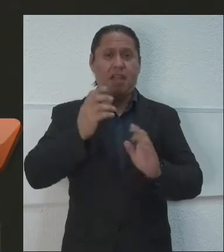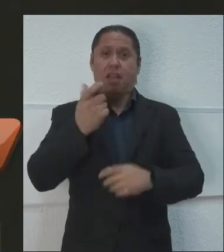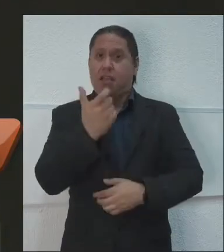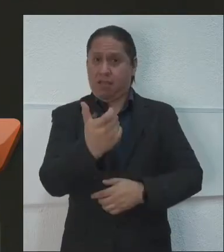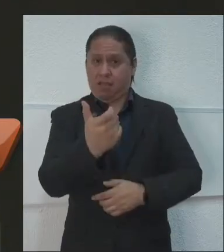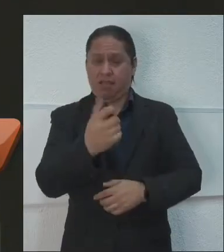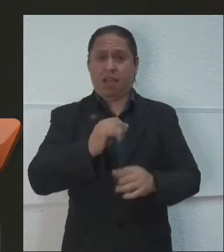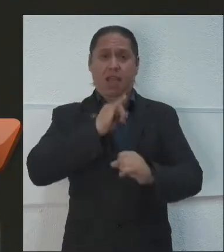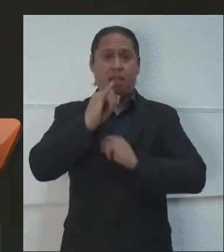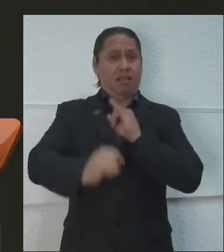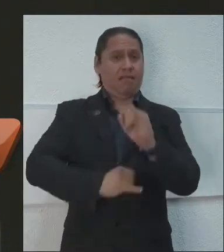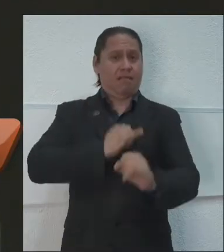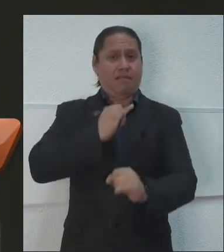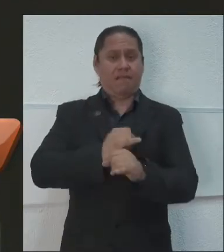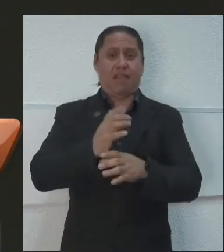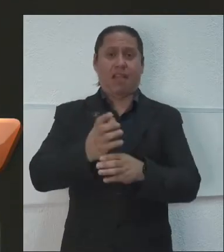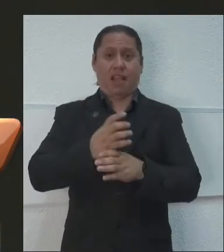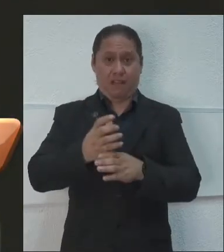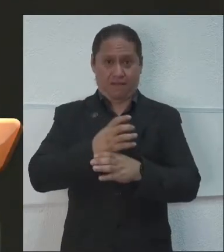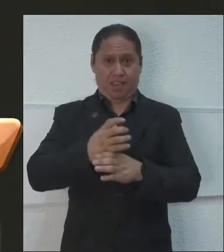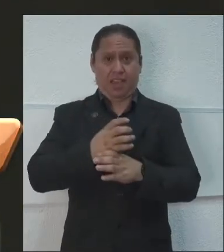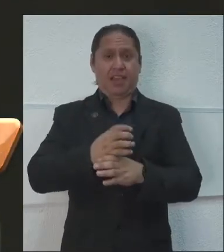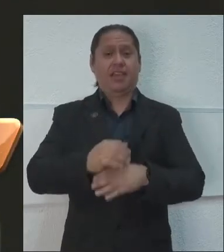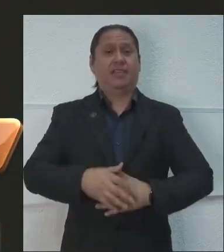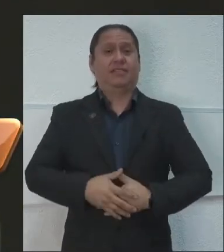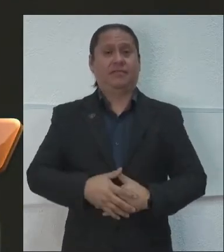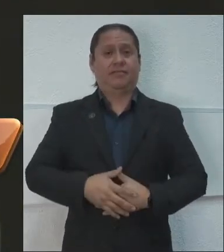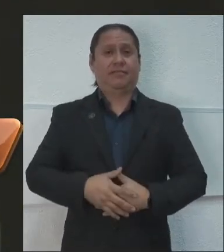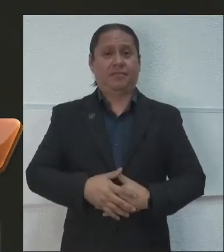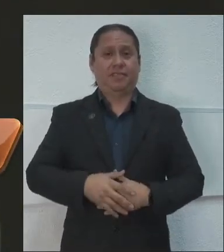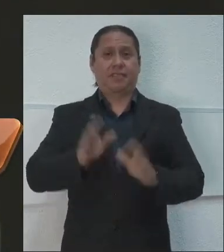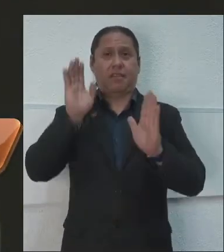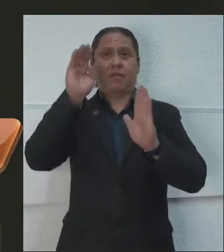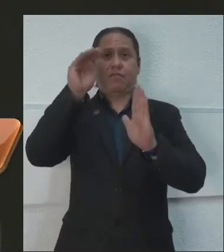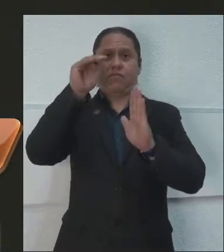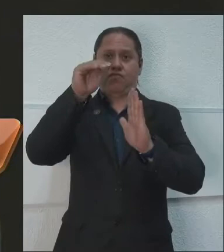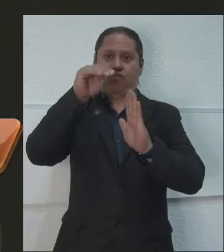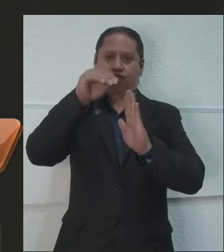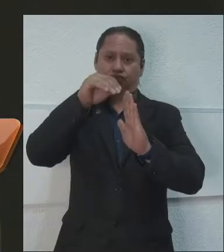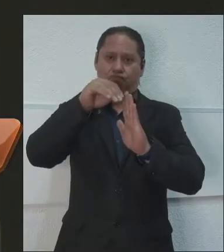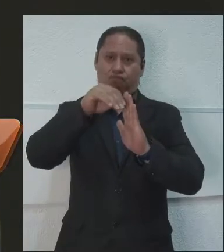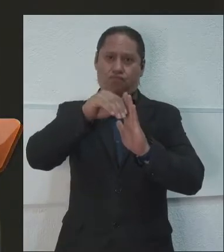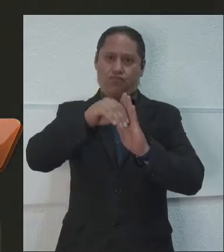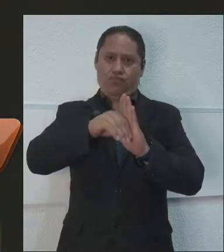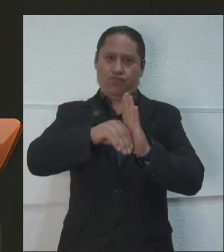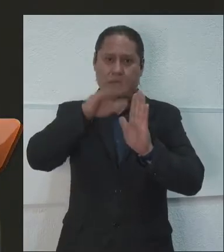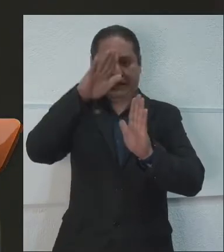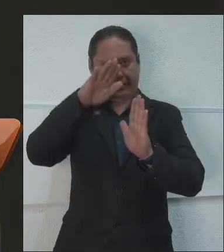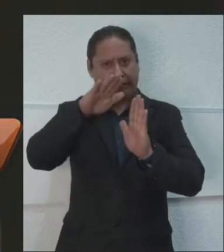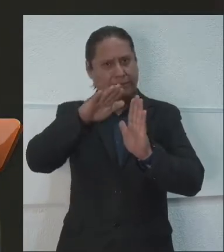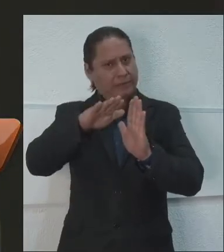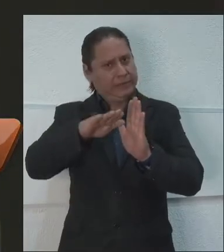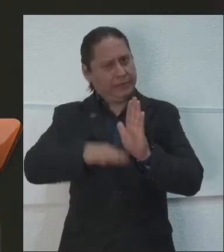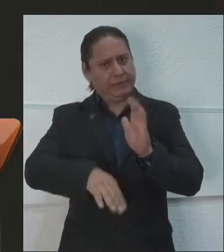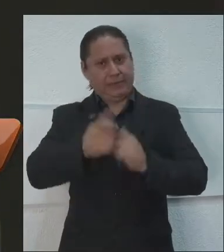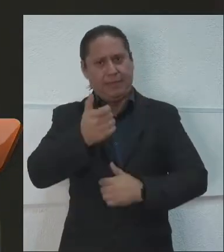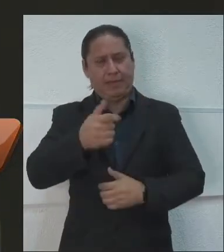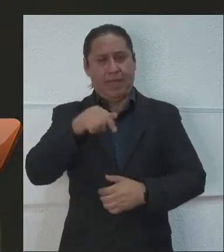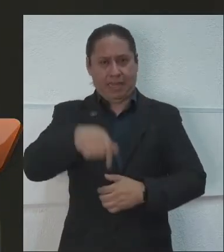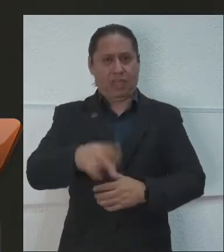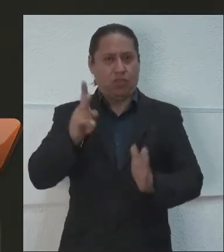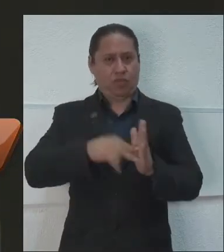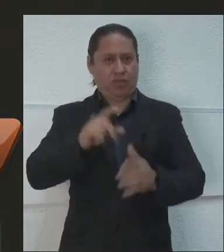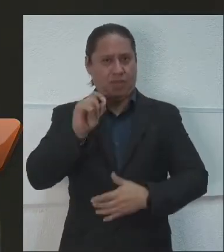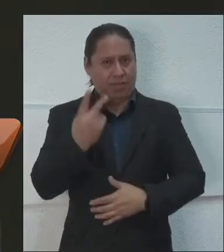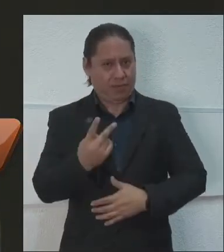precio internacional del grano aromático estaba cayendo a sus mínimos en este año.